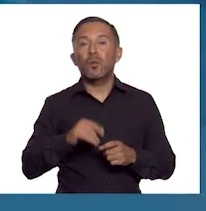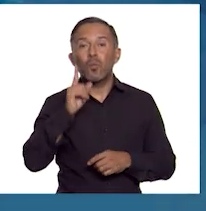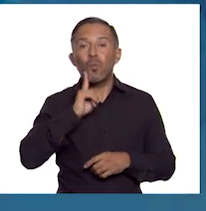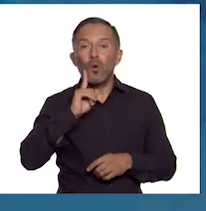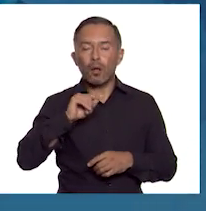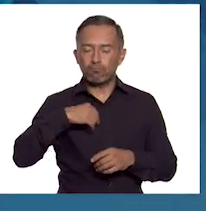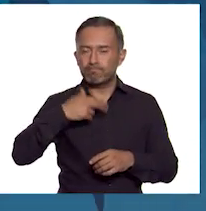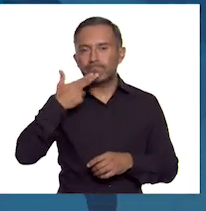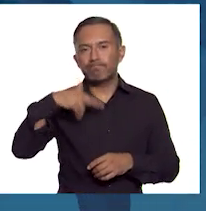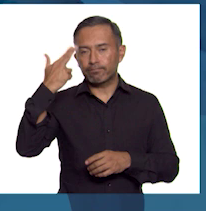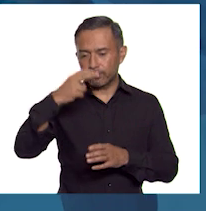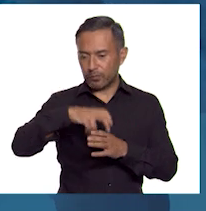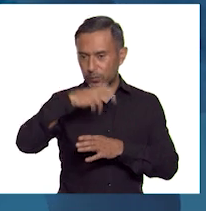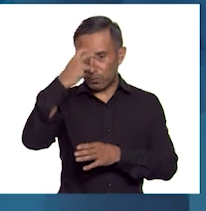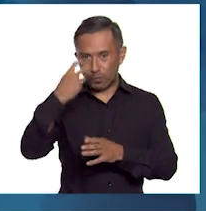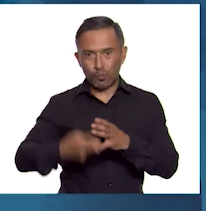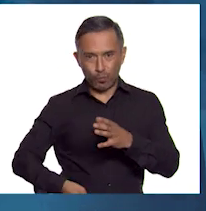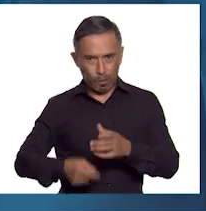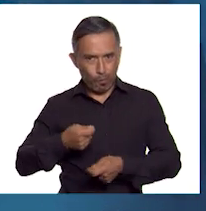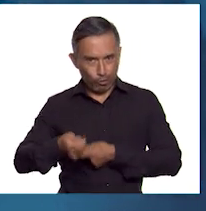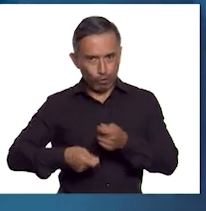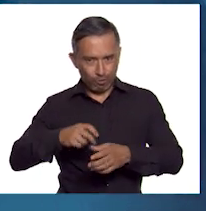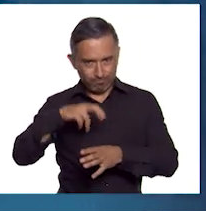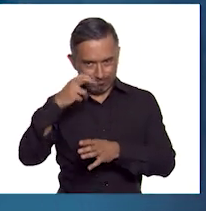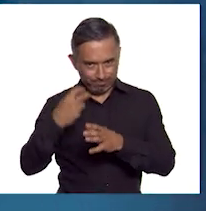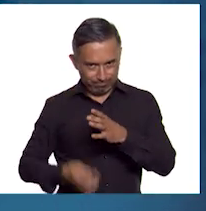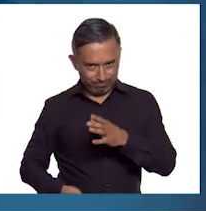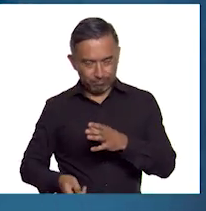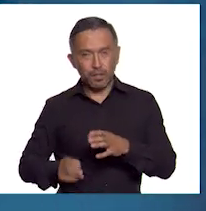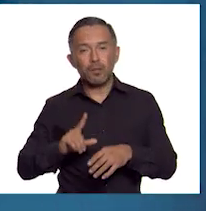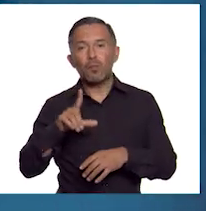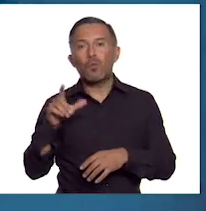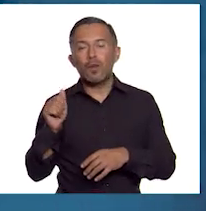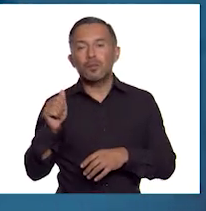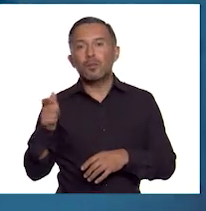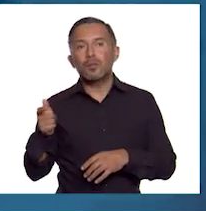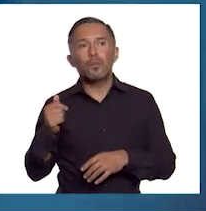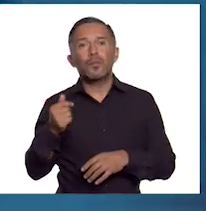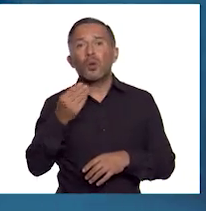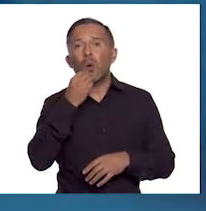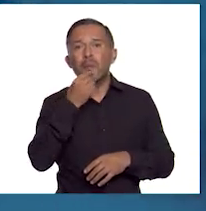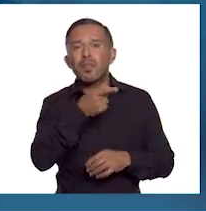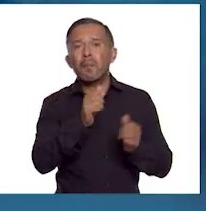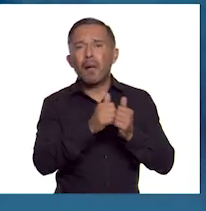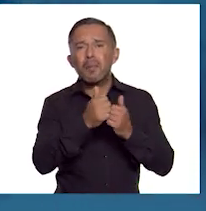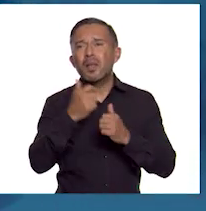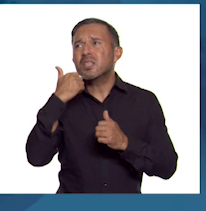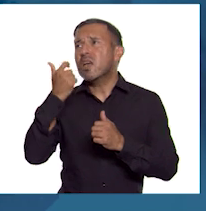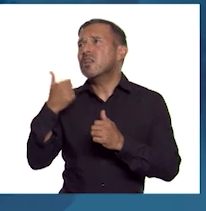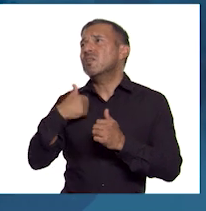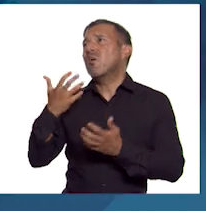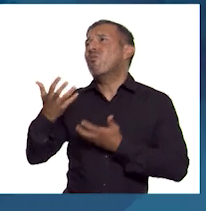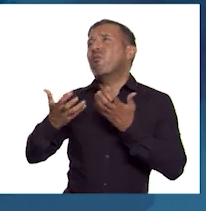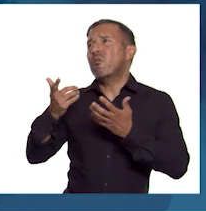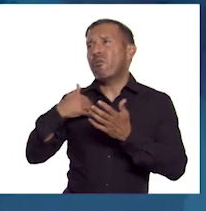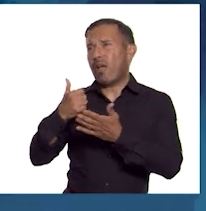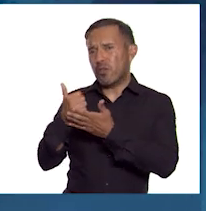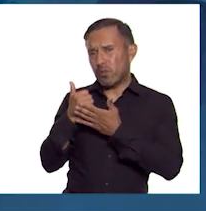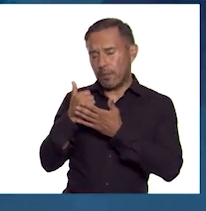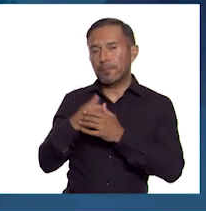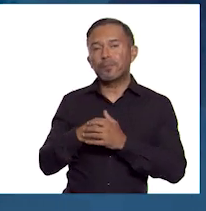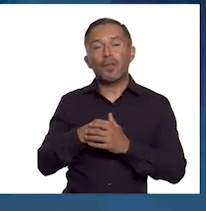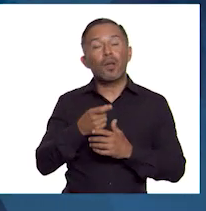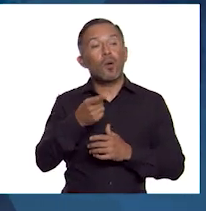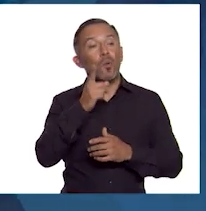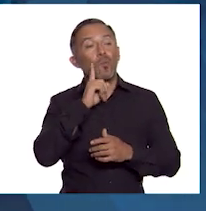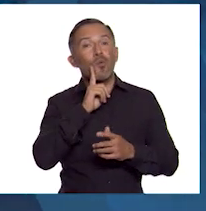pozo. Después ayuda a algunos alimentos que piden su intervención para terminar de ser producidos. Conoce a la